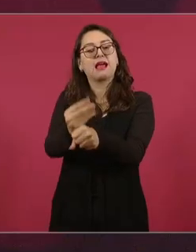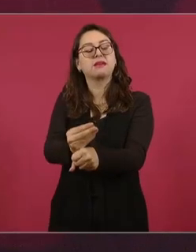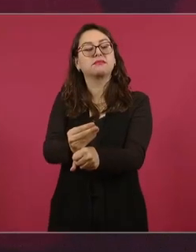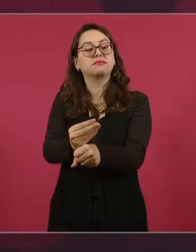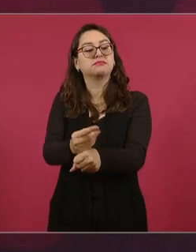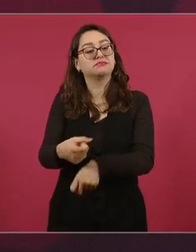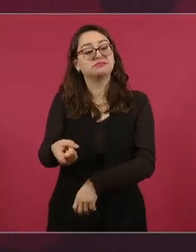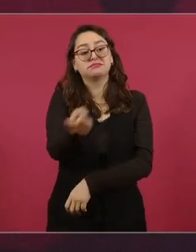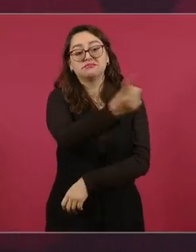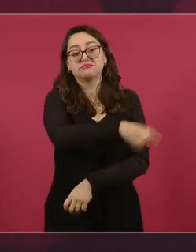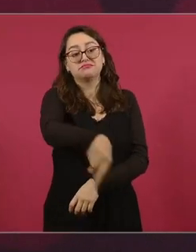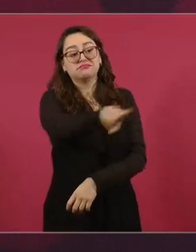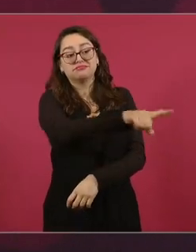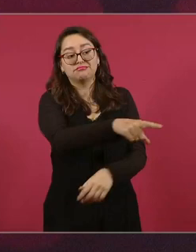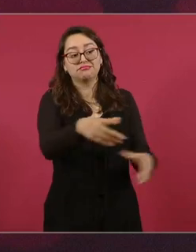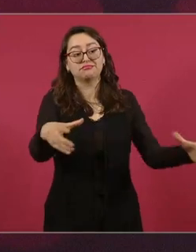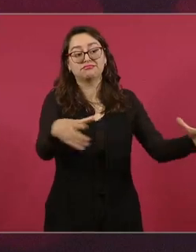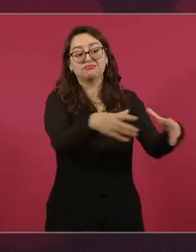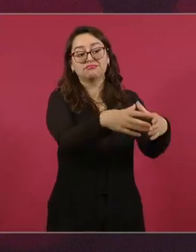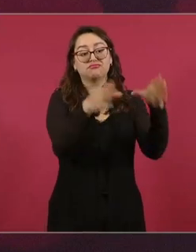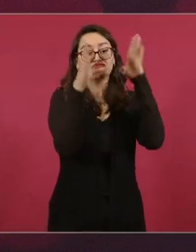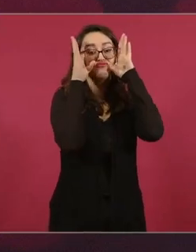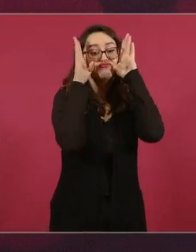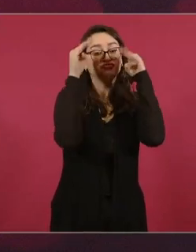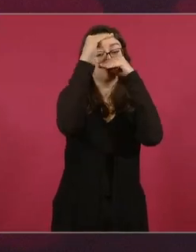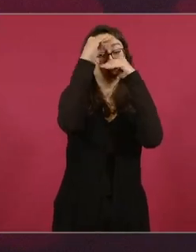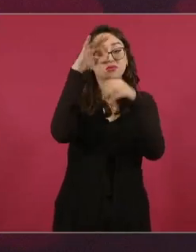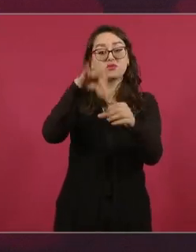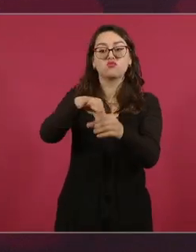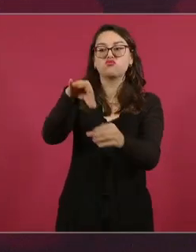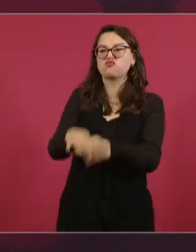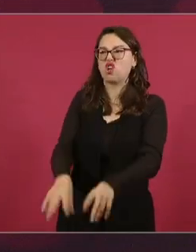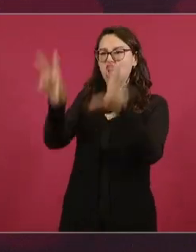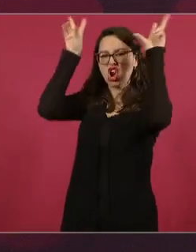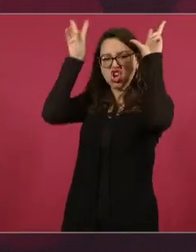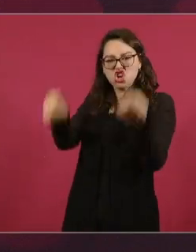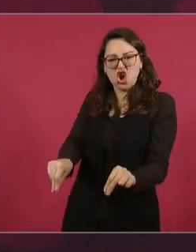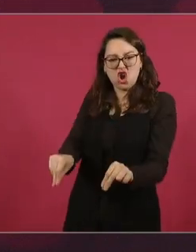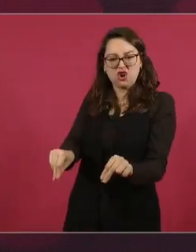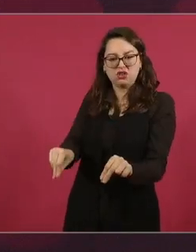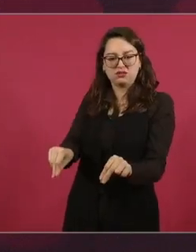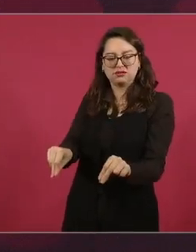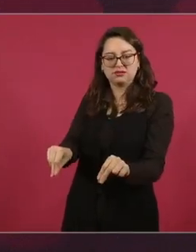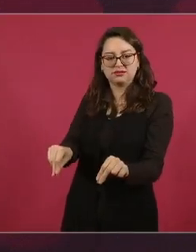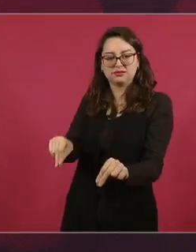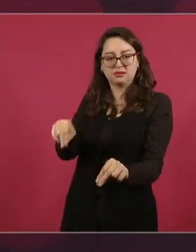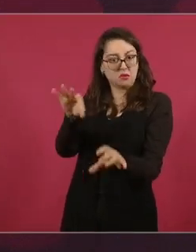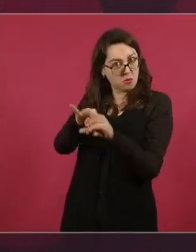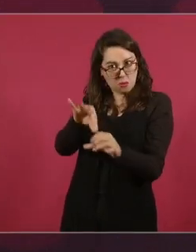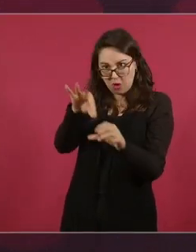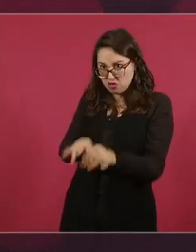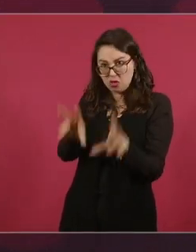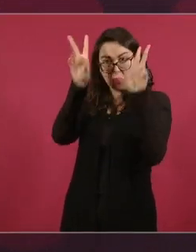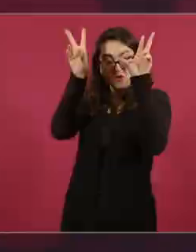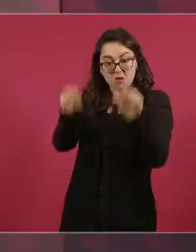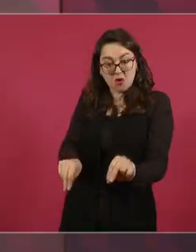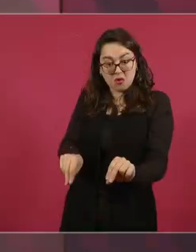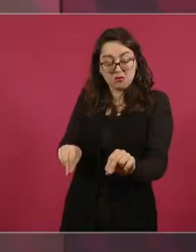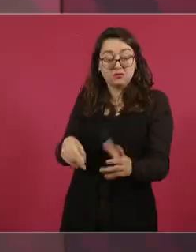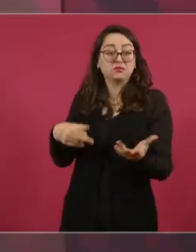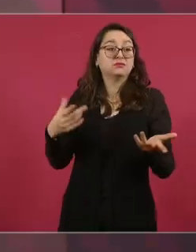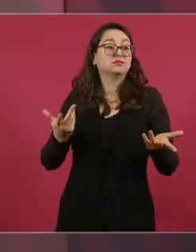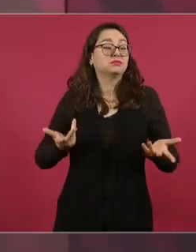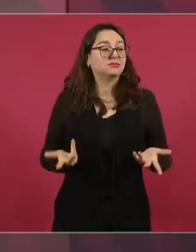que son entonces representantes de